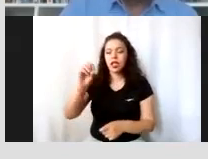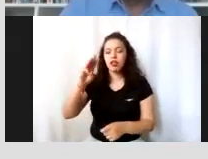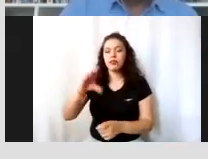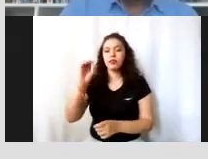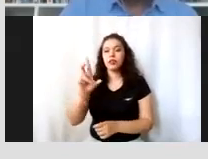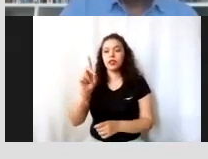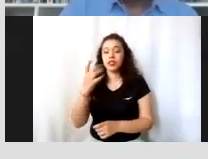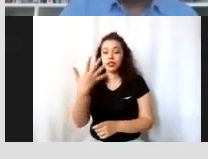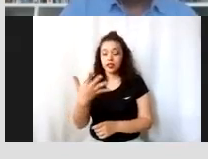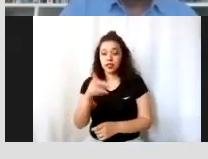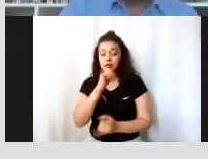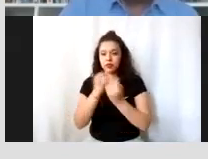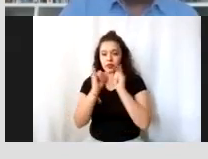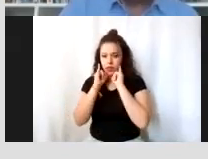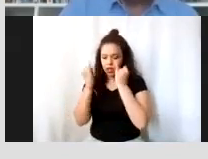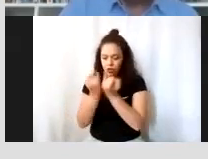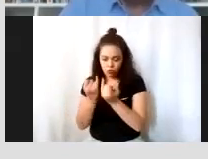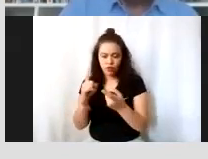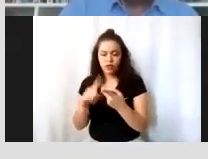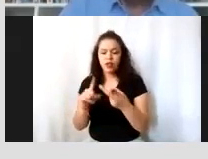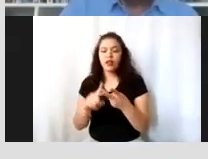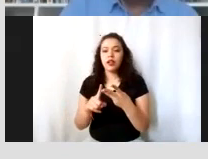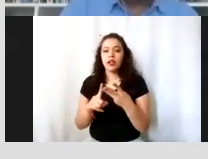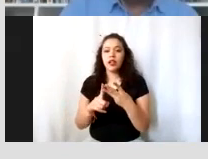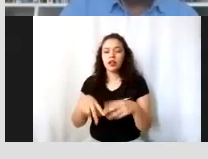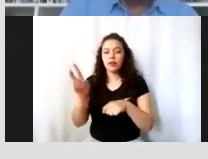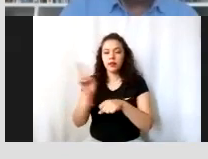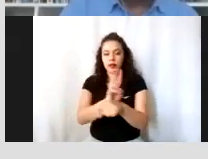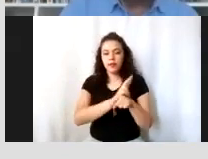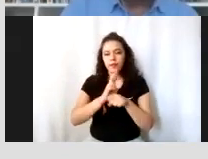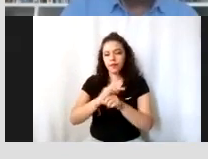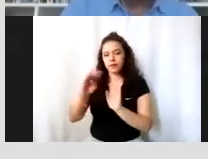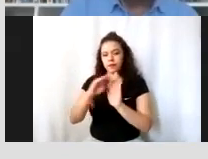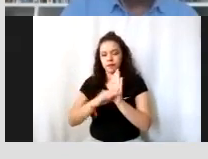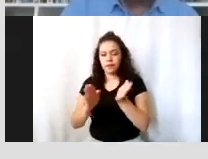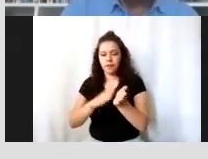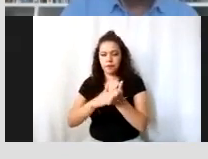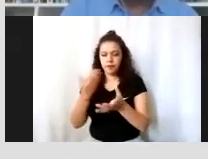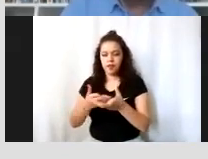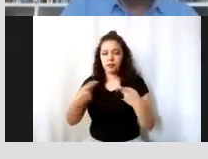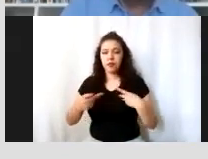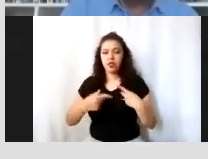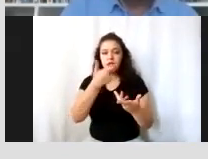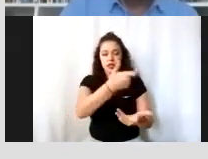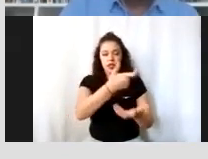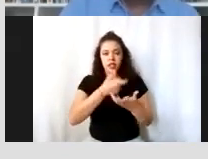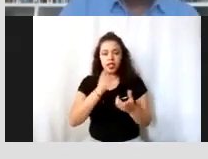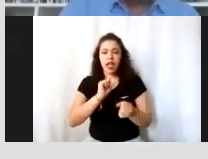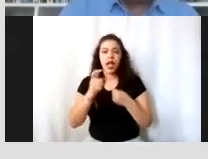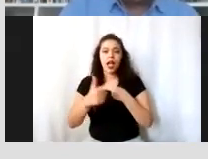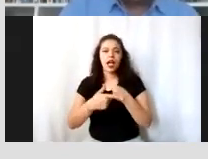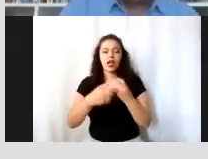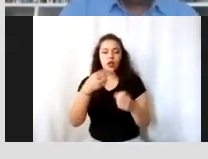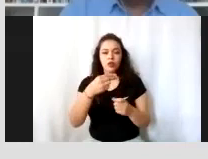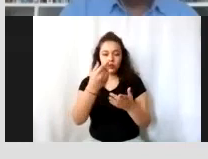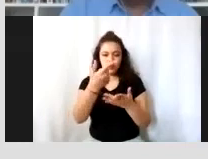A la propia Junta, sí, yo sé, en las supervisiones de los lineamientos de expedientes a algunos donantes que requieren reporte de beneficiarios. Entiendo que